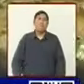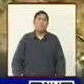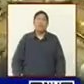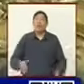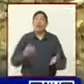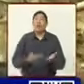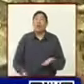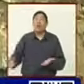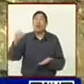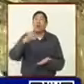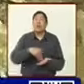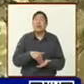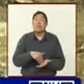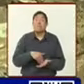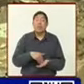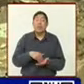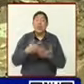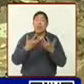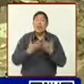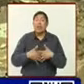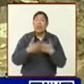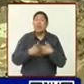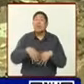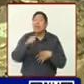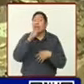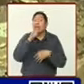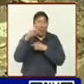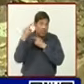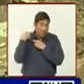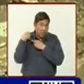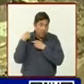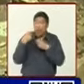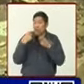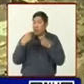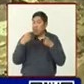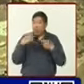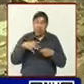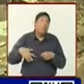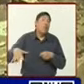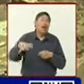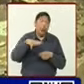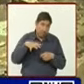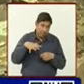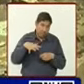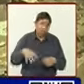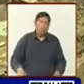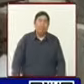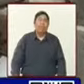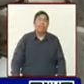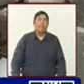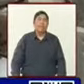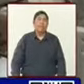Una vez más, les reiteramos, EPSAS está realizando monitoreo constante en la represa de Alto Miyuni.